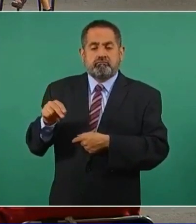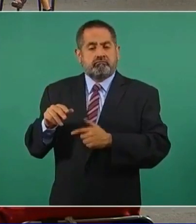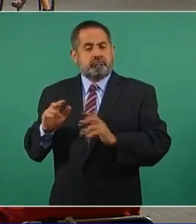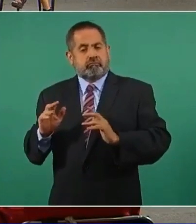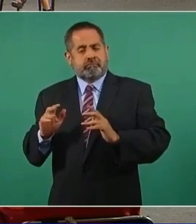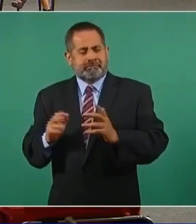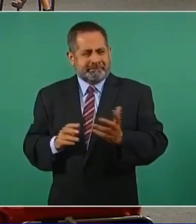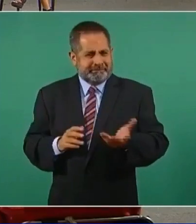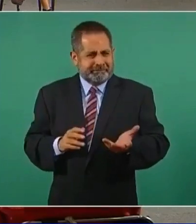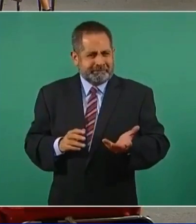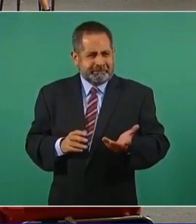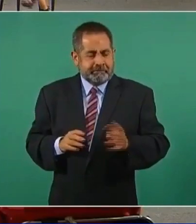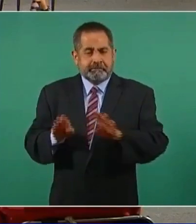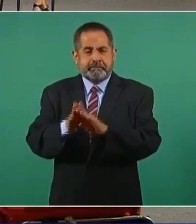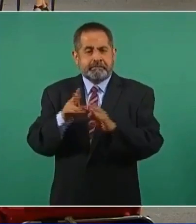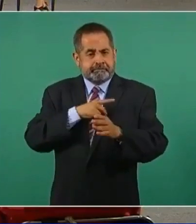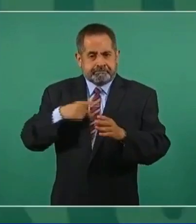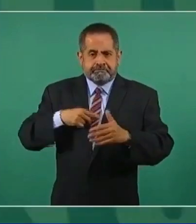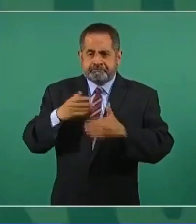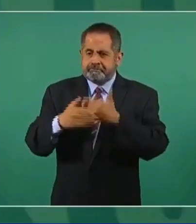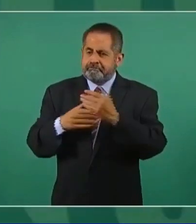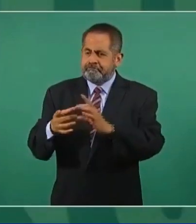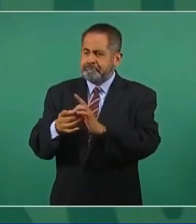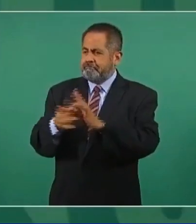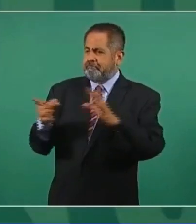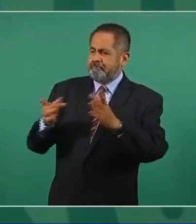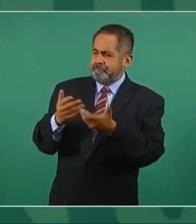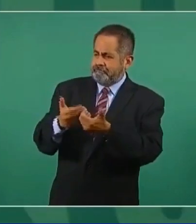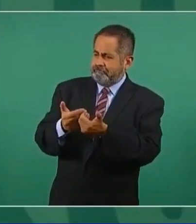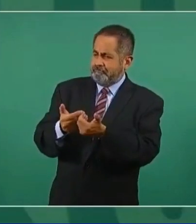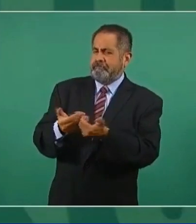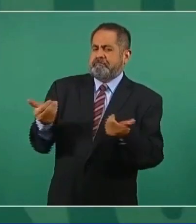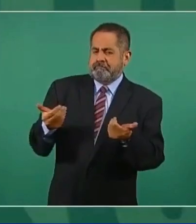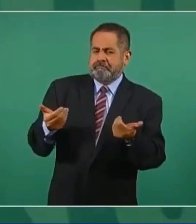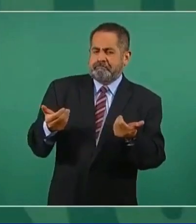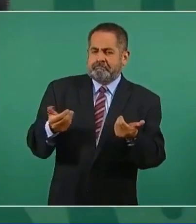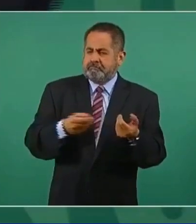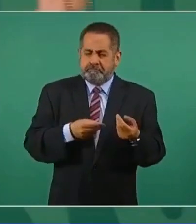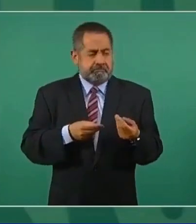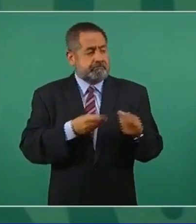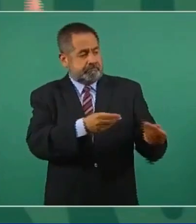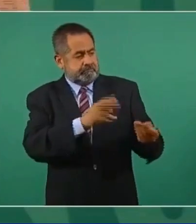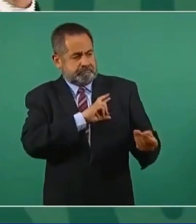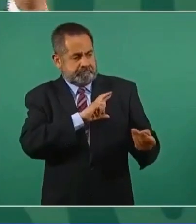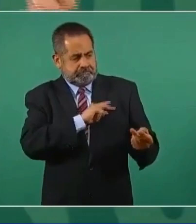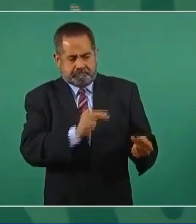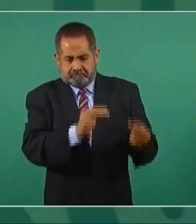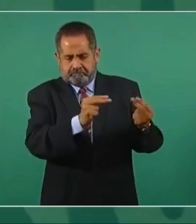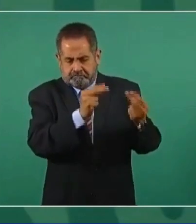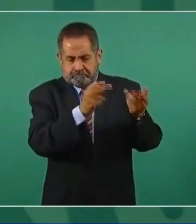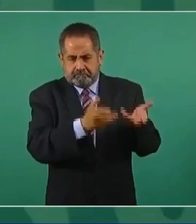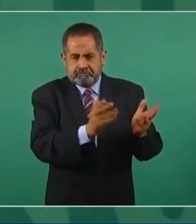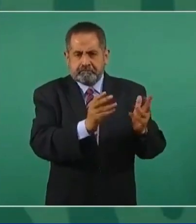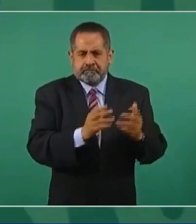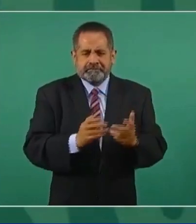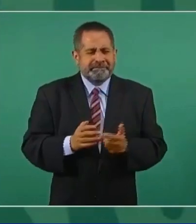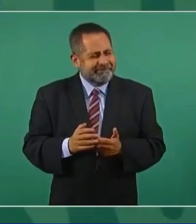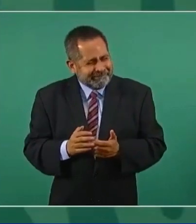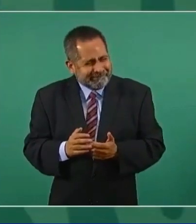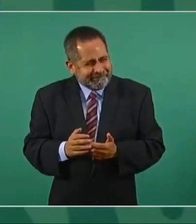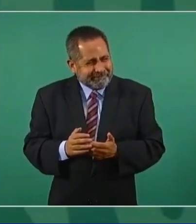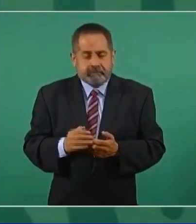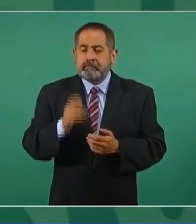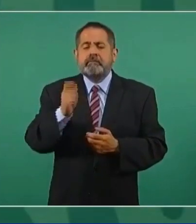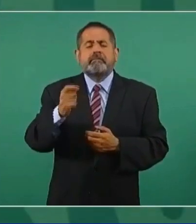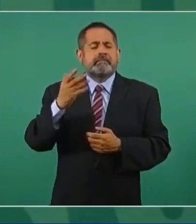públicas y que había que desincorporarlas. ¿Qué era una empresa pública en ese